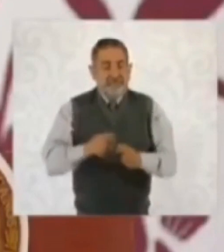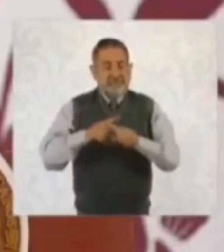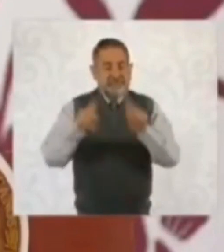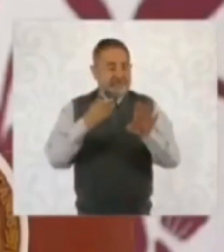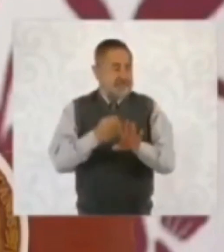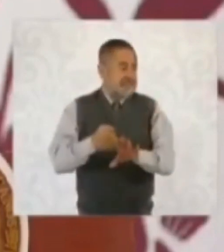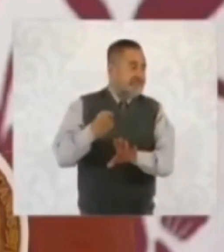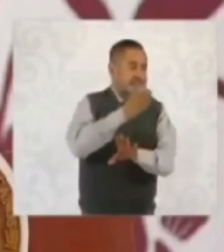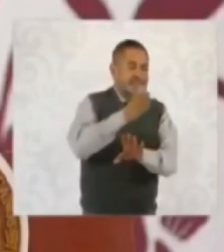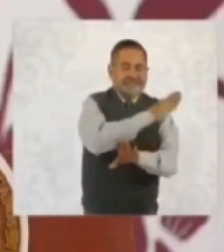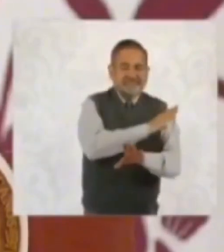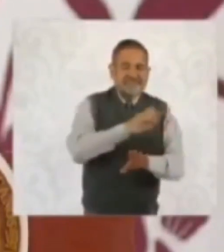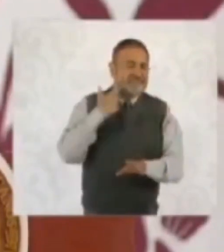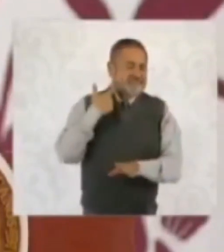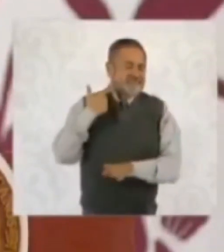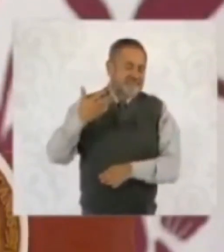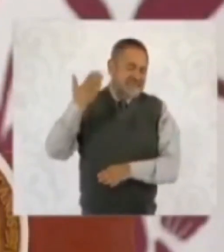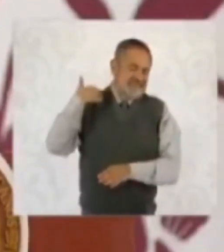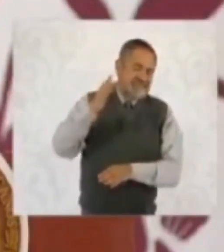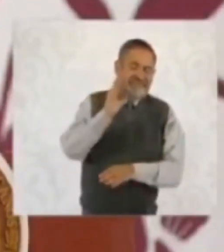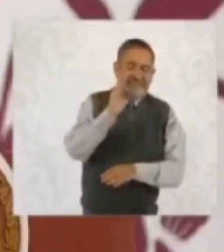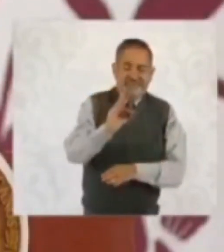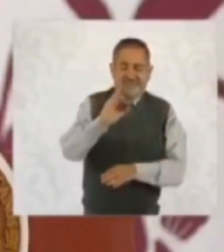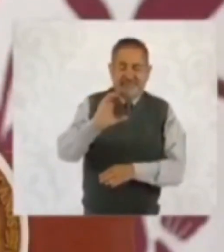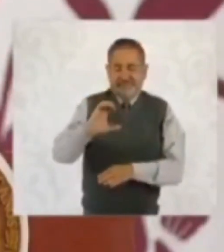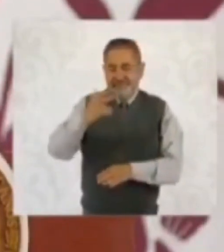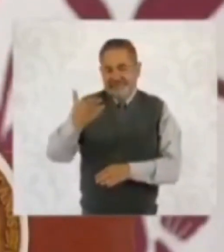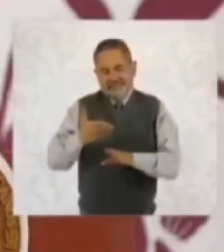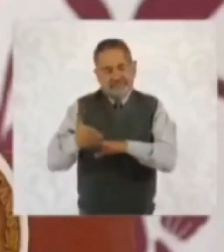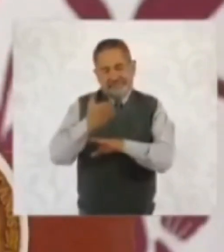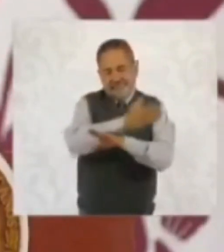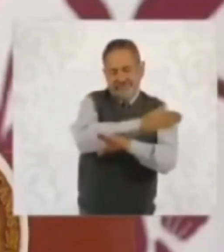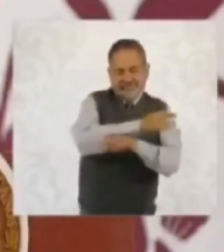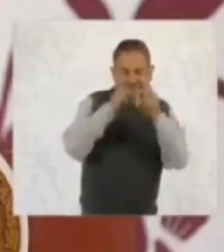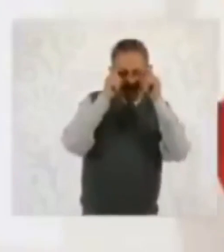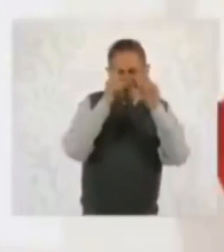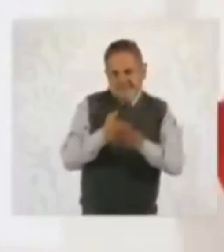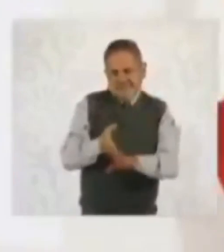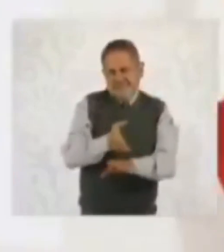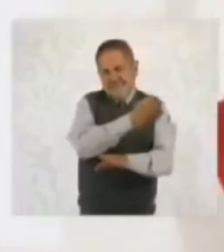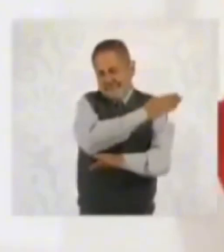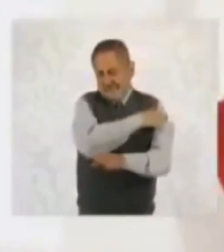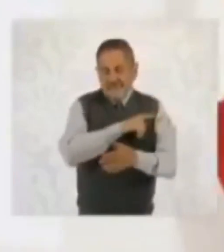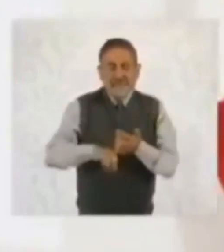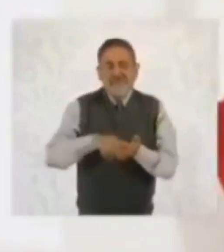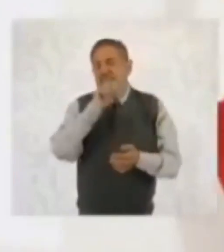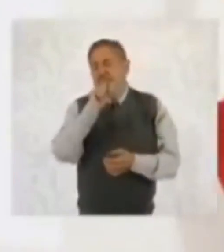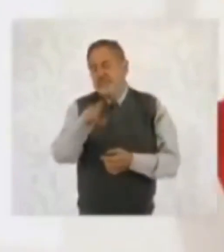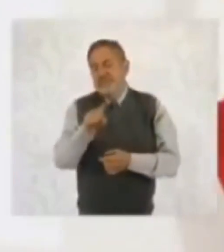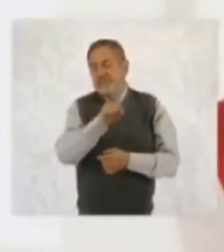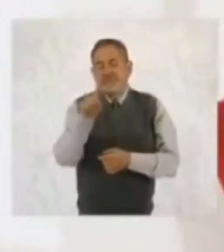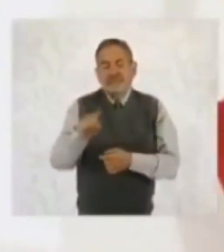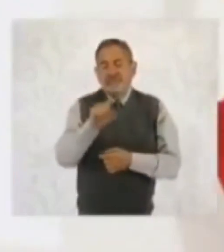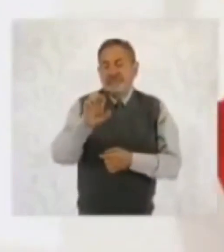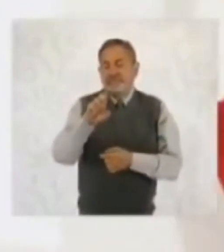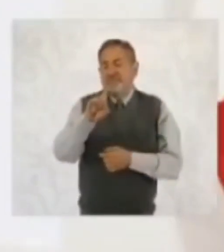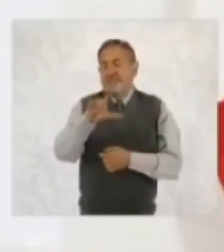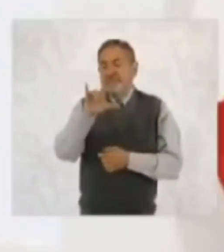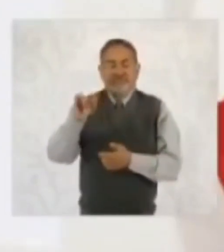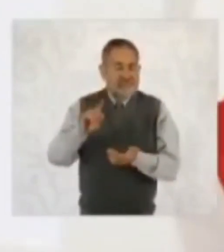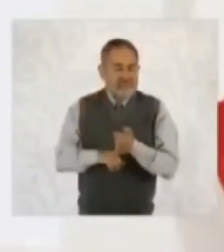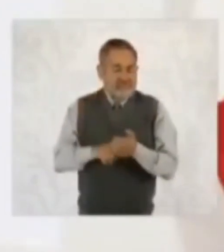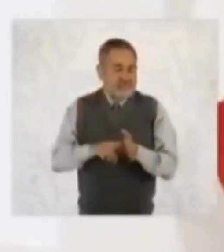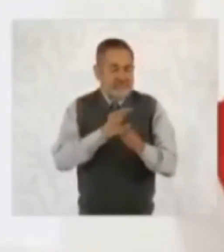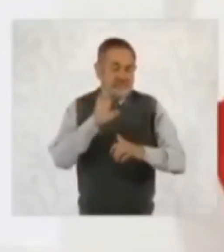del pasado, del calderonismo particularmente, también de Zedillo, que cedió